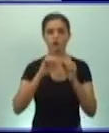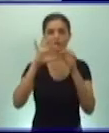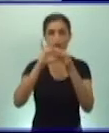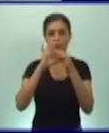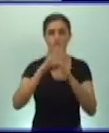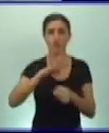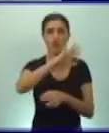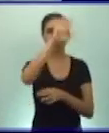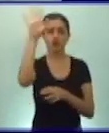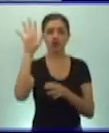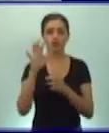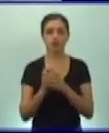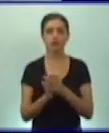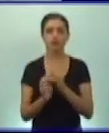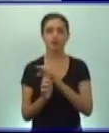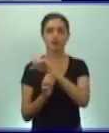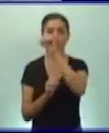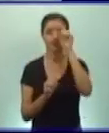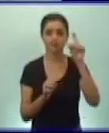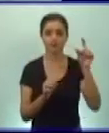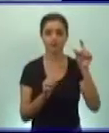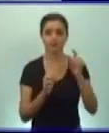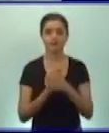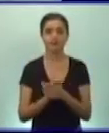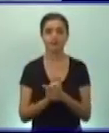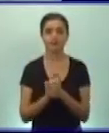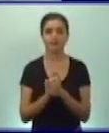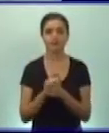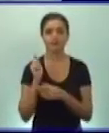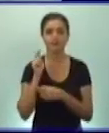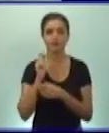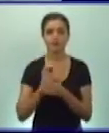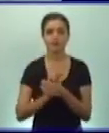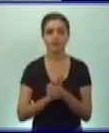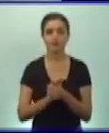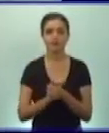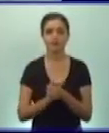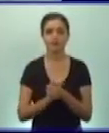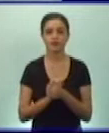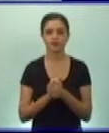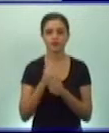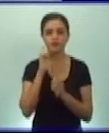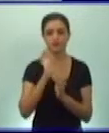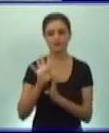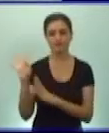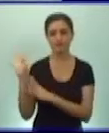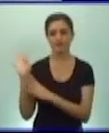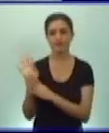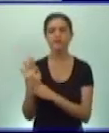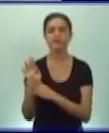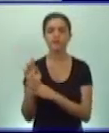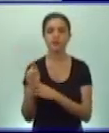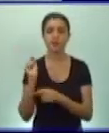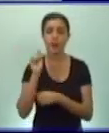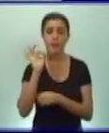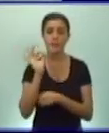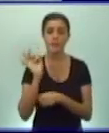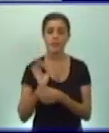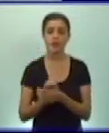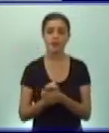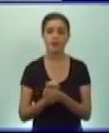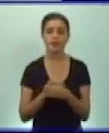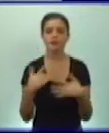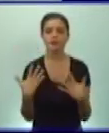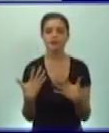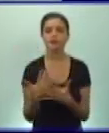durante todo este estudio desde el inicio de la unidad número 6. Esa situación geográfica determina todos los componentes